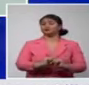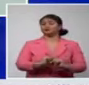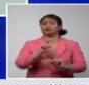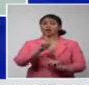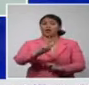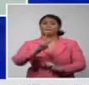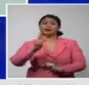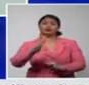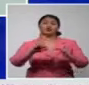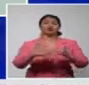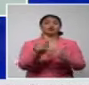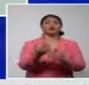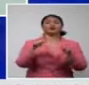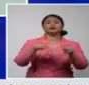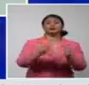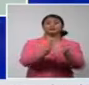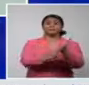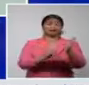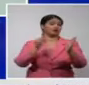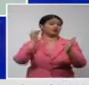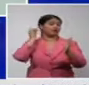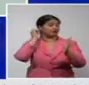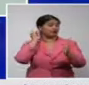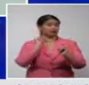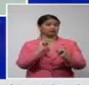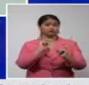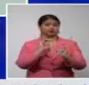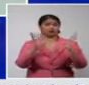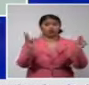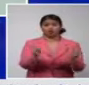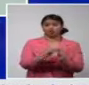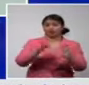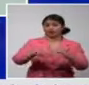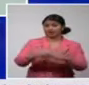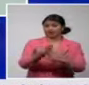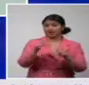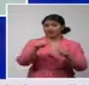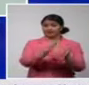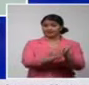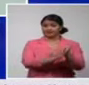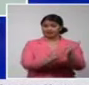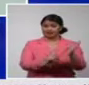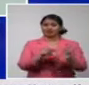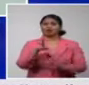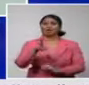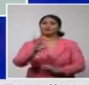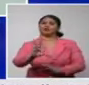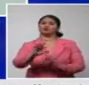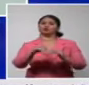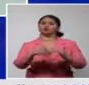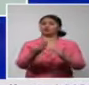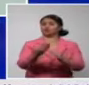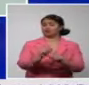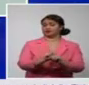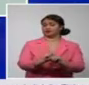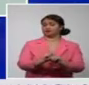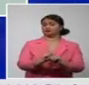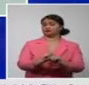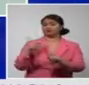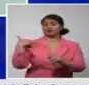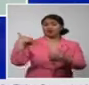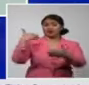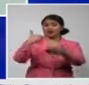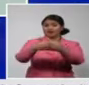mes, que además es un mes que tiene 28, pues ya tenemos 3.068 casos